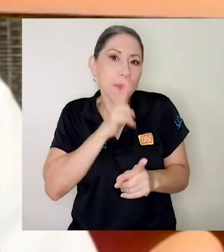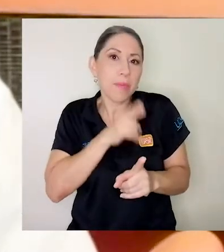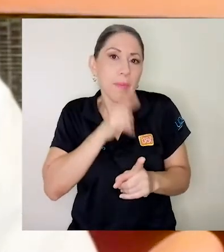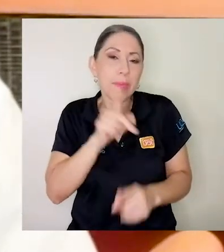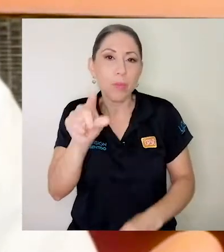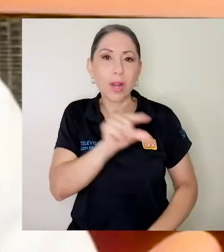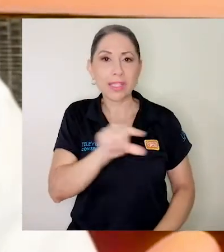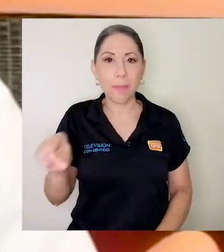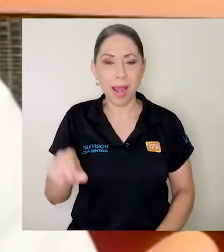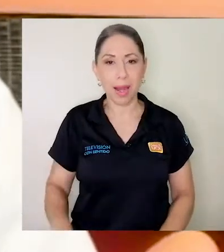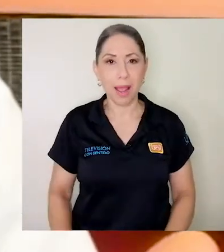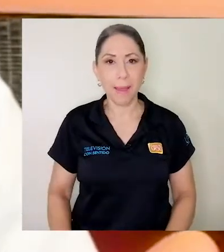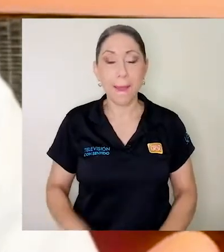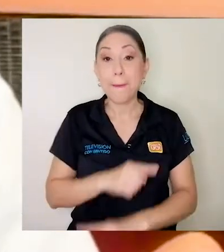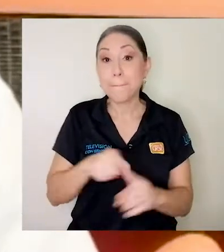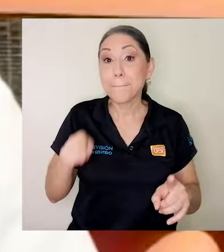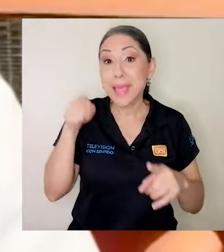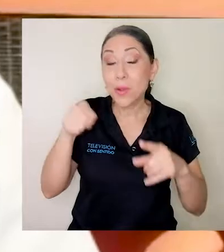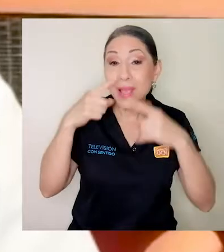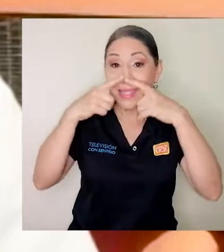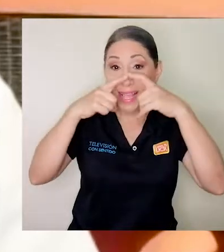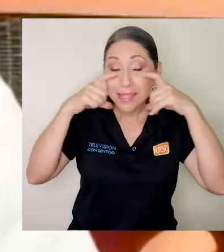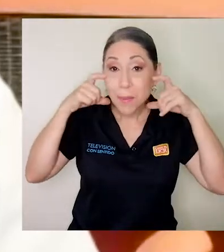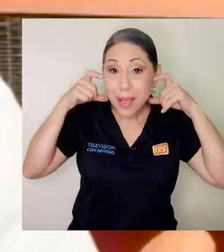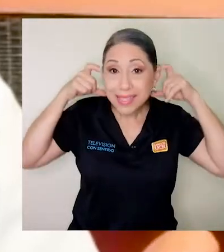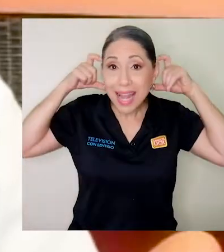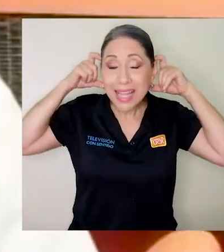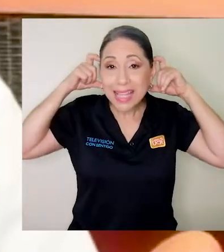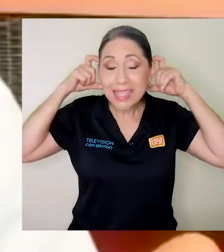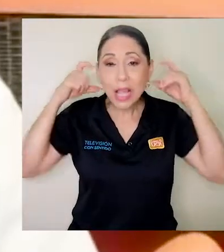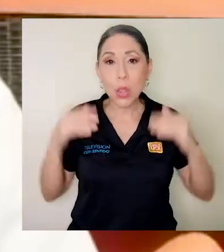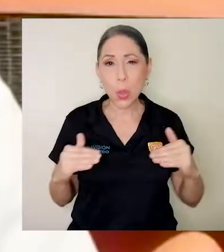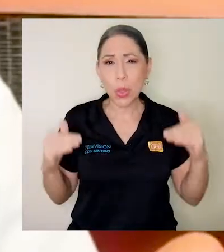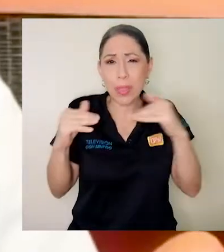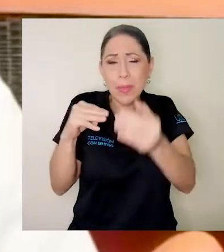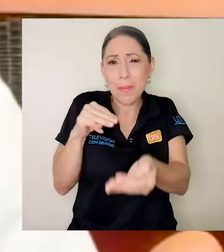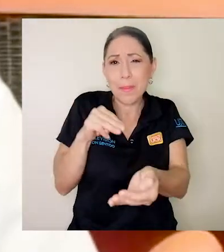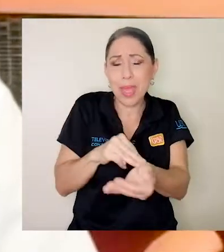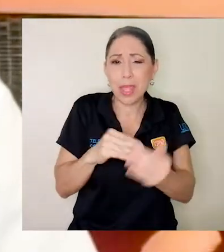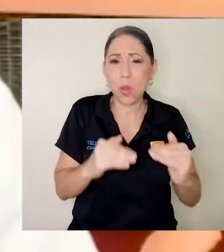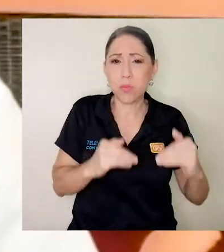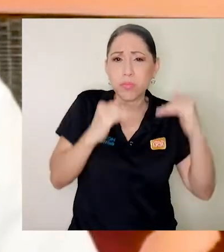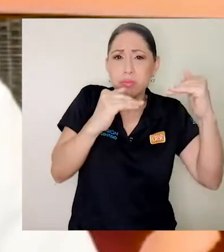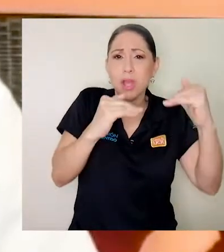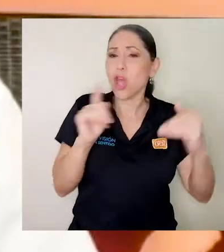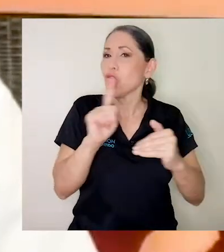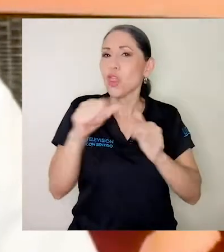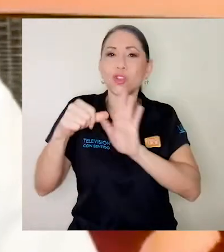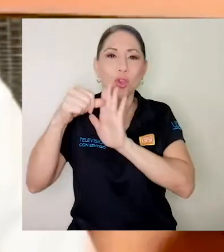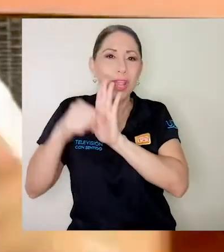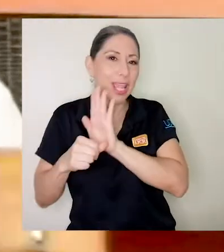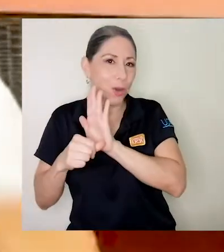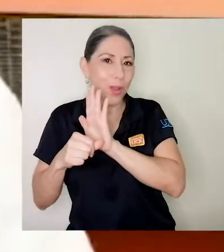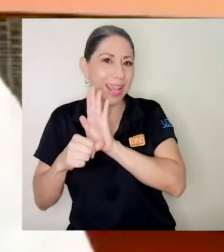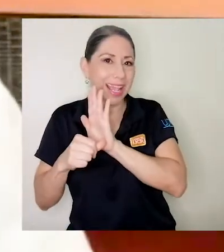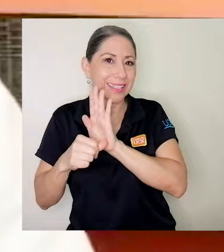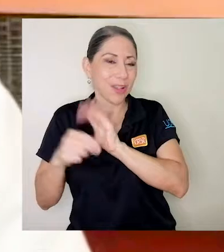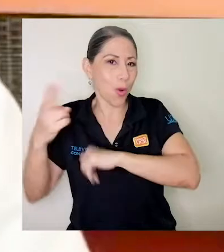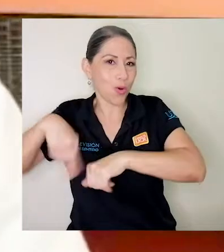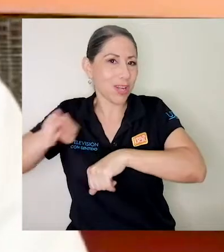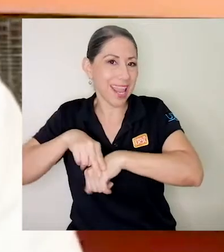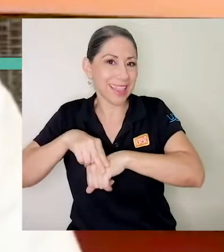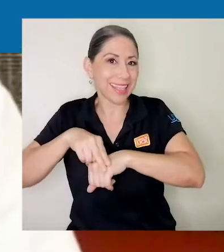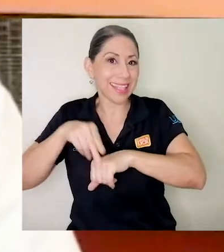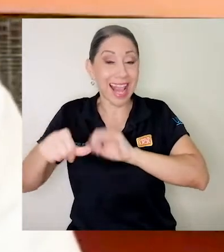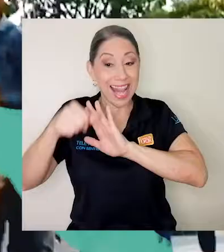por una semana. Pero estas son mascarillas de alto grado médico, no son las quirúrgicas corrientes. Esas son